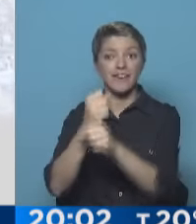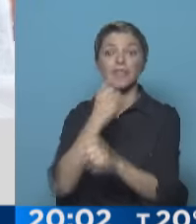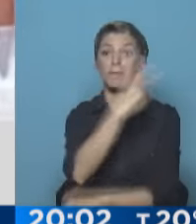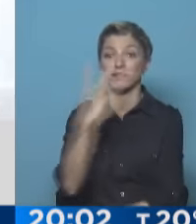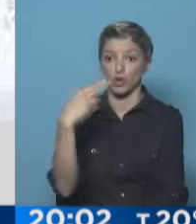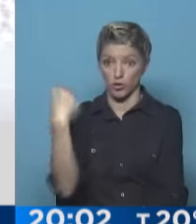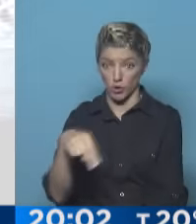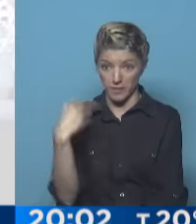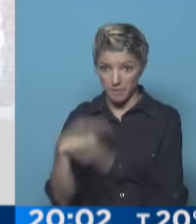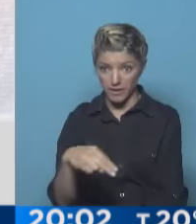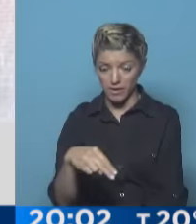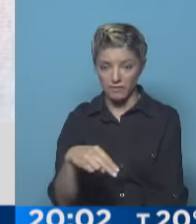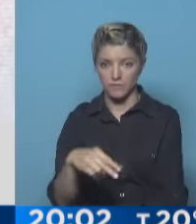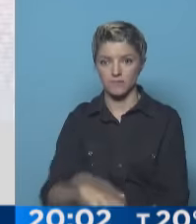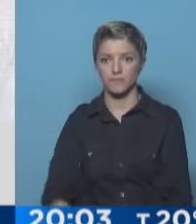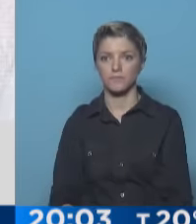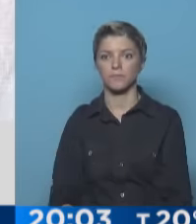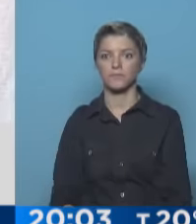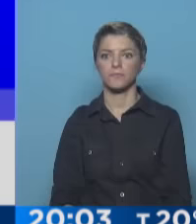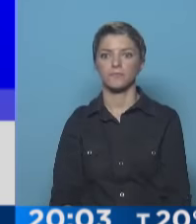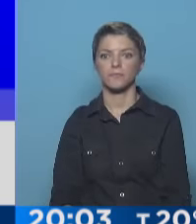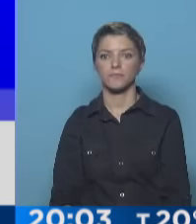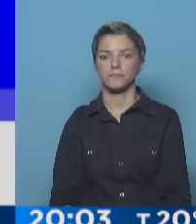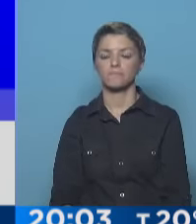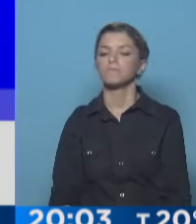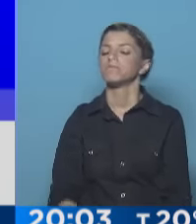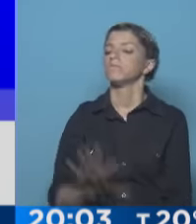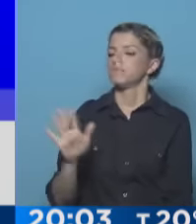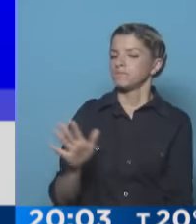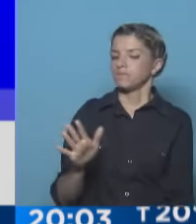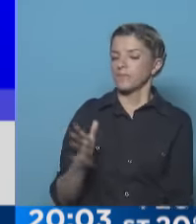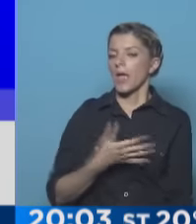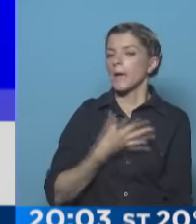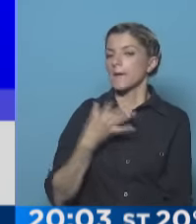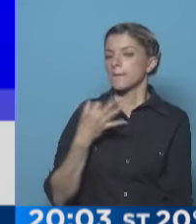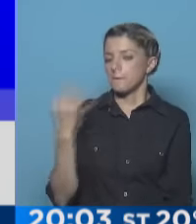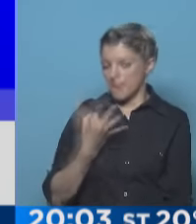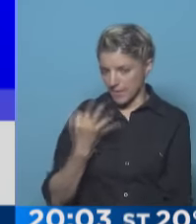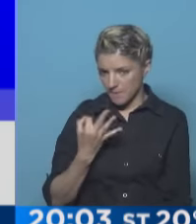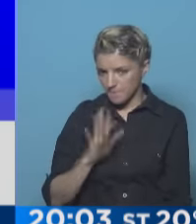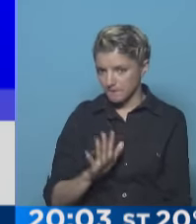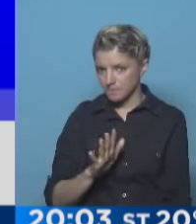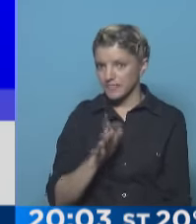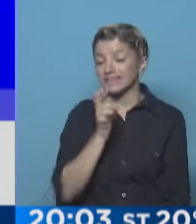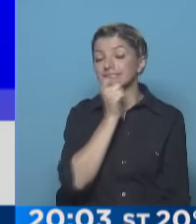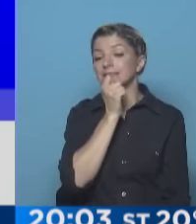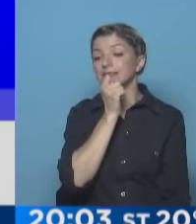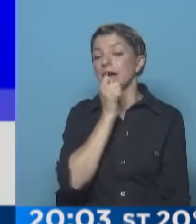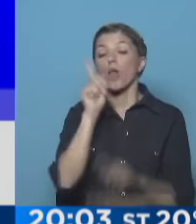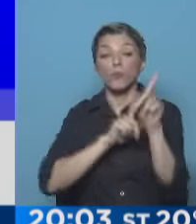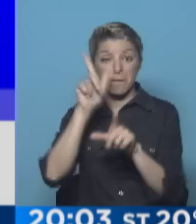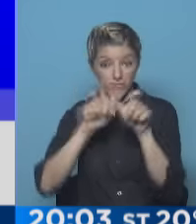al próximo 22 de noviembre segunda vuelta electoral eh En verdad eh si hay alguien que en este